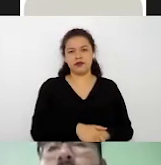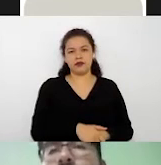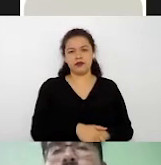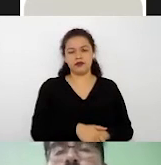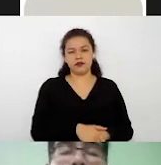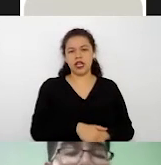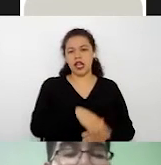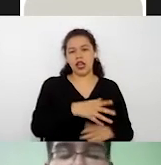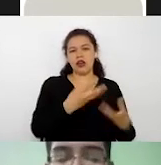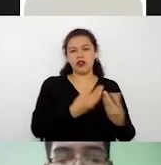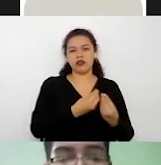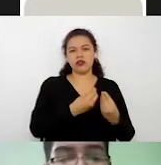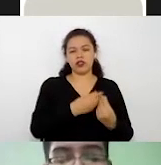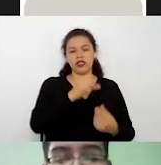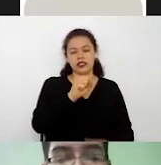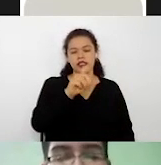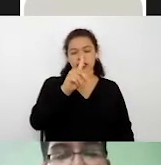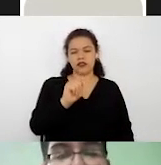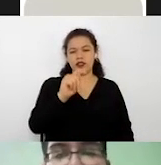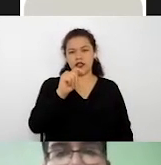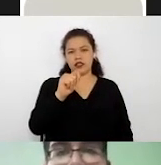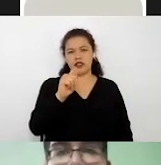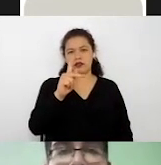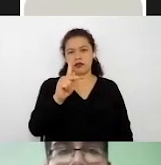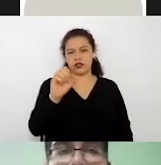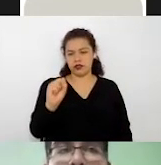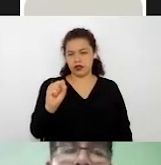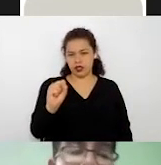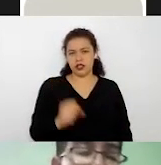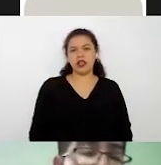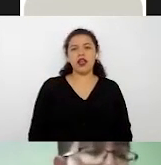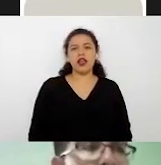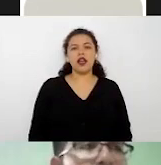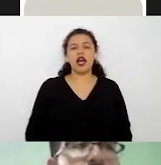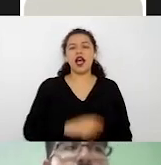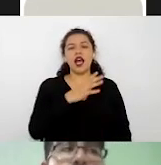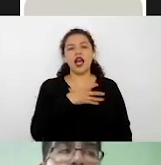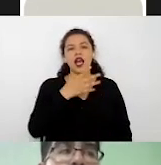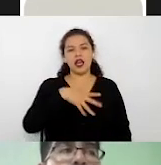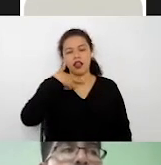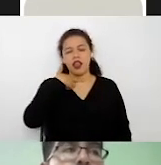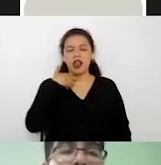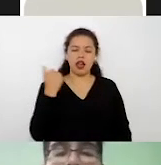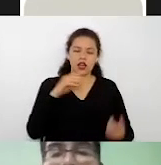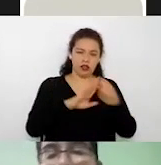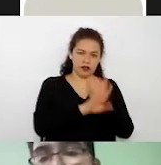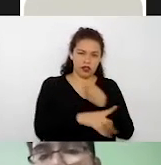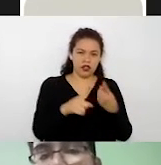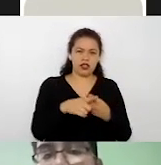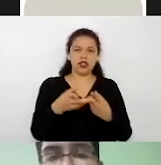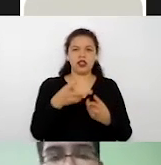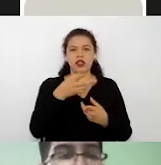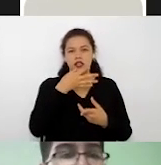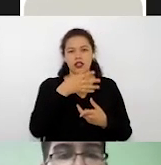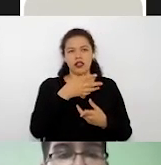a veces cursos que van desde prevención del suicidio, de abuso de